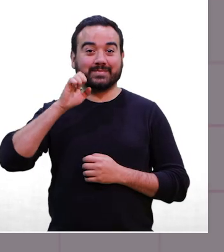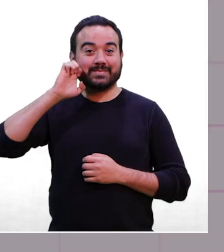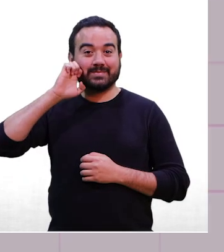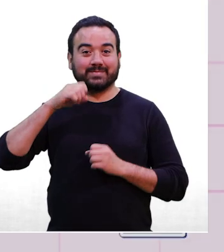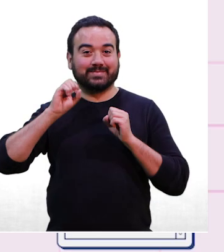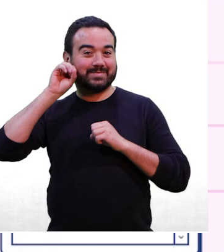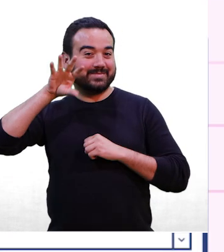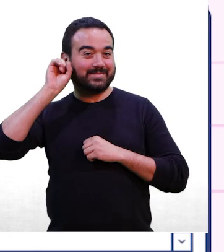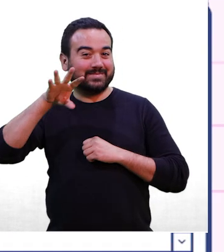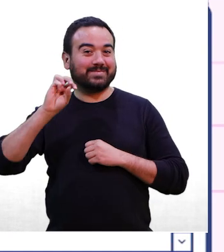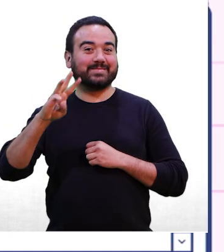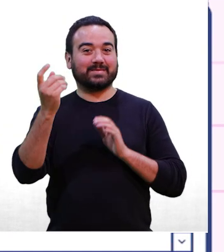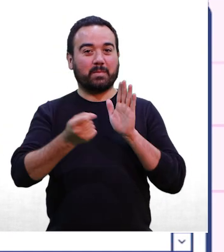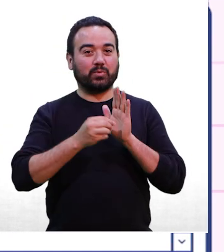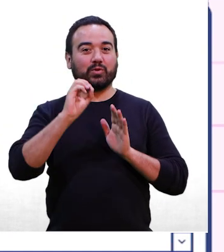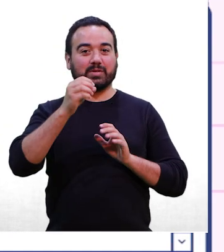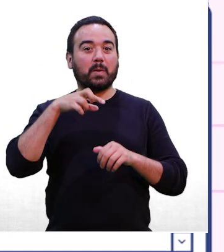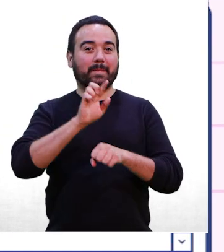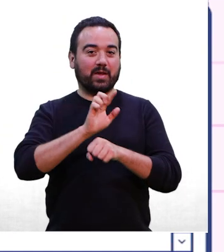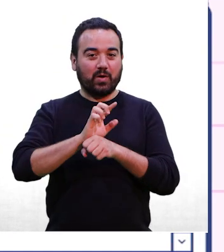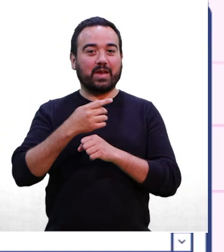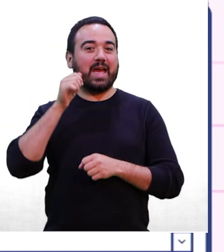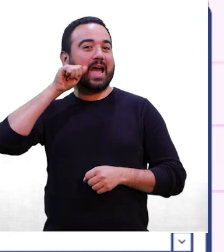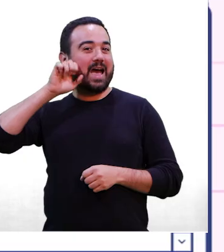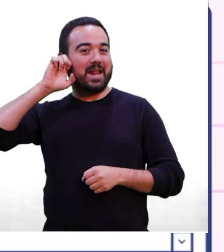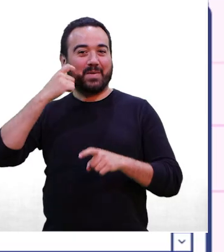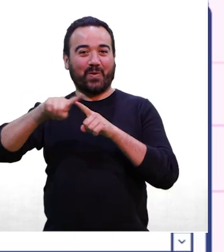Anime Educa 3.0, pedagogía, anime y mucho más.